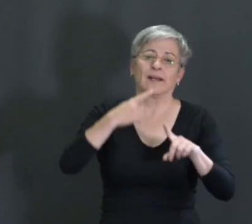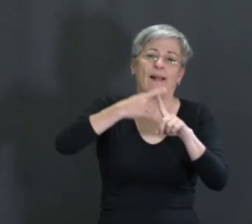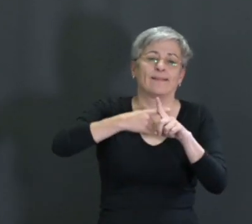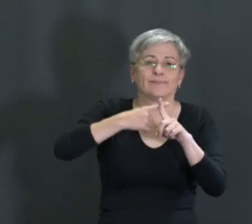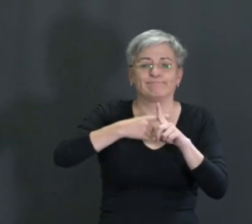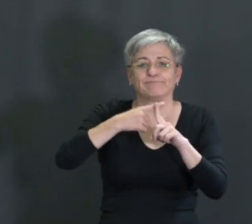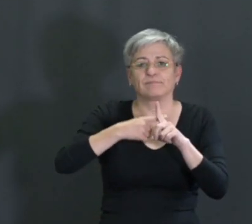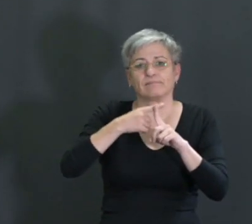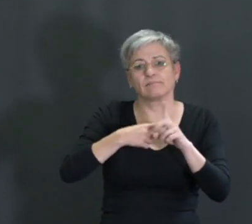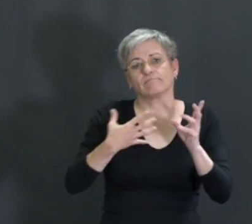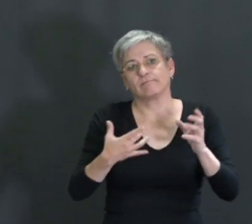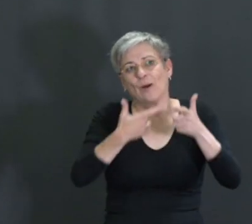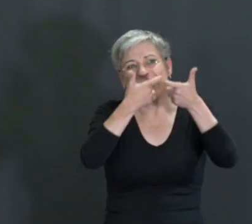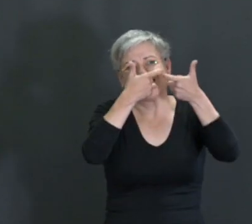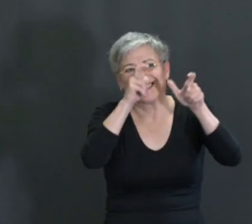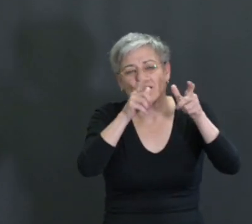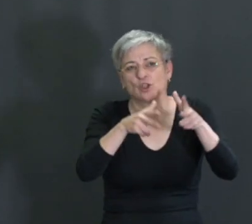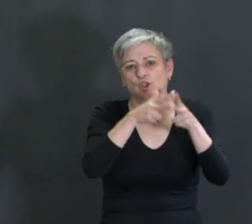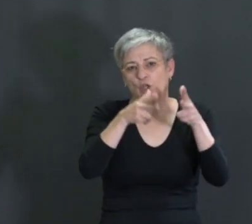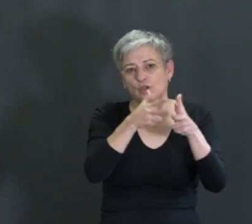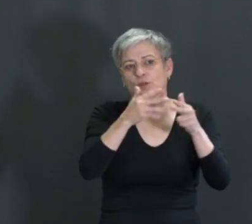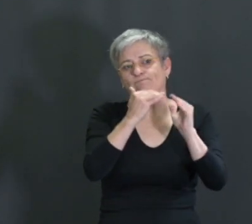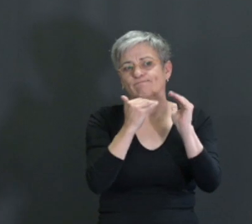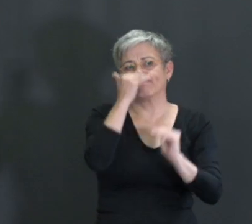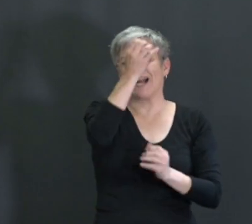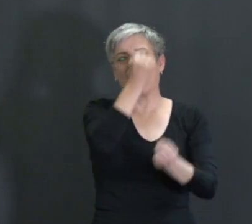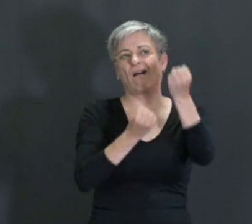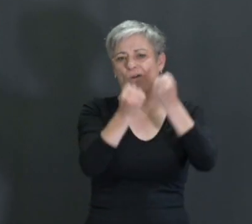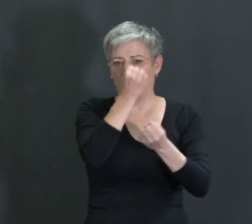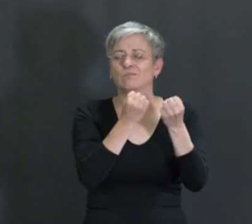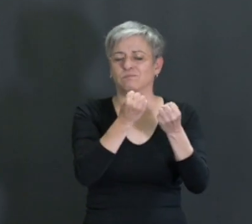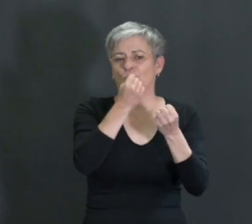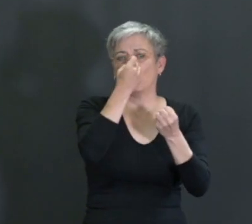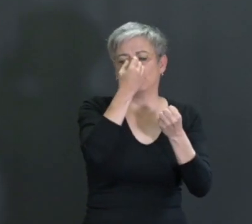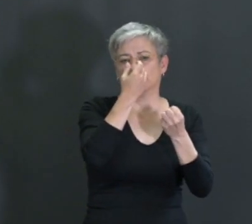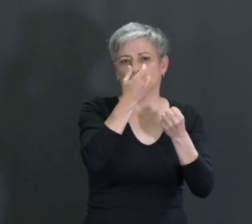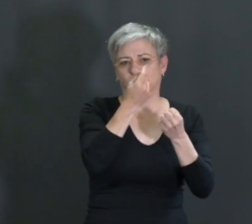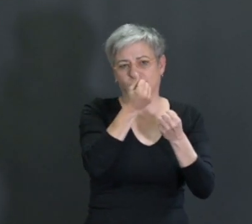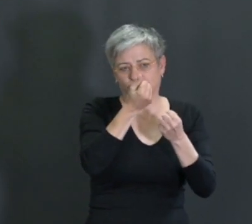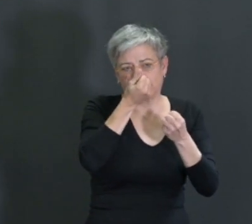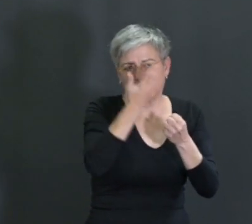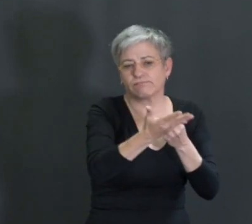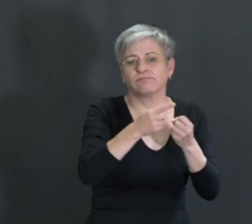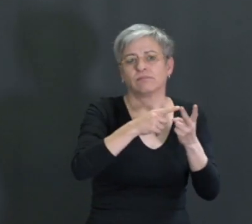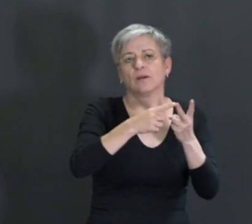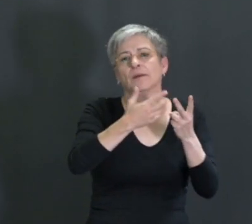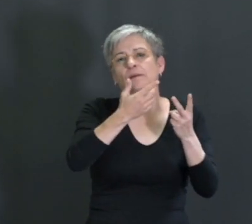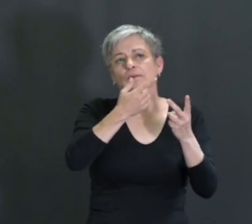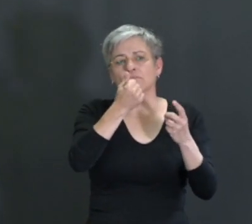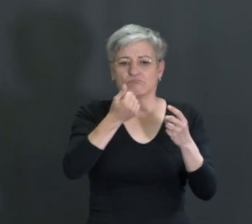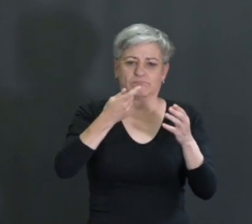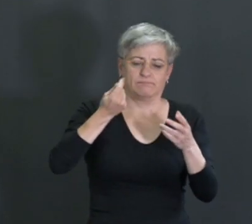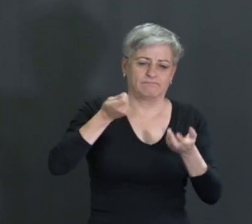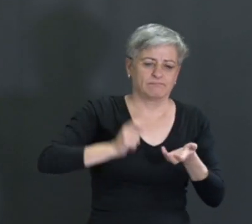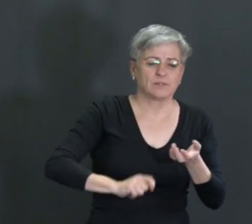hay un extracto social muy alto económicamente, con un Producto Interior Bruto muy alto, una renta